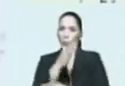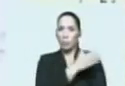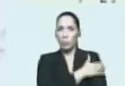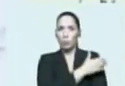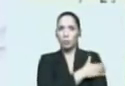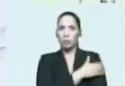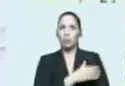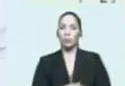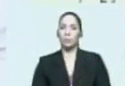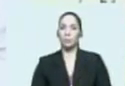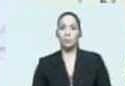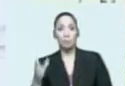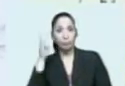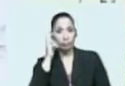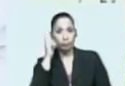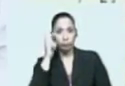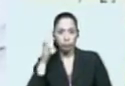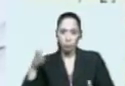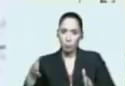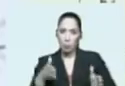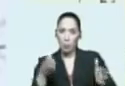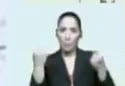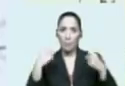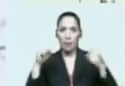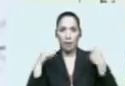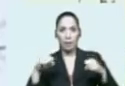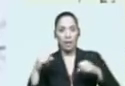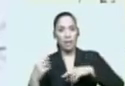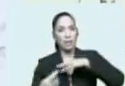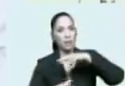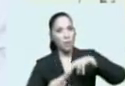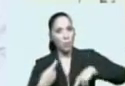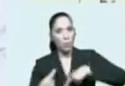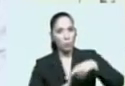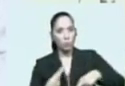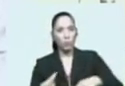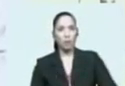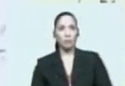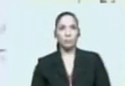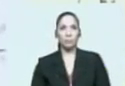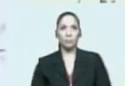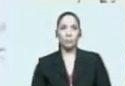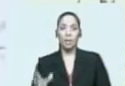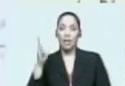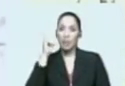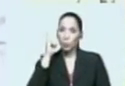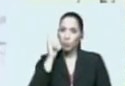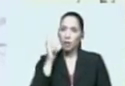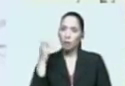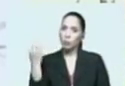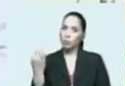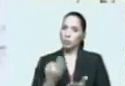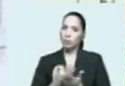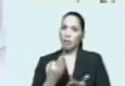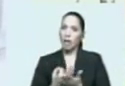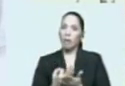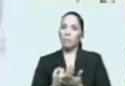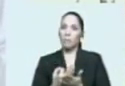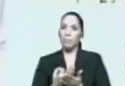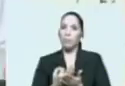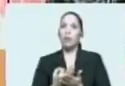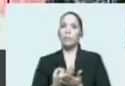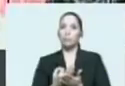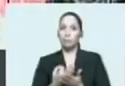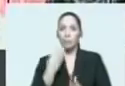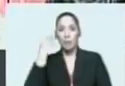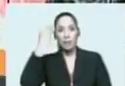orientador de la práctica revolucionaria y escuchando siempre sobre la coherencia entre su pensamiento y su accionar